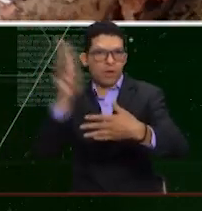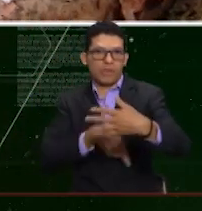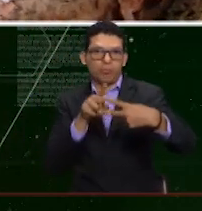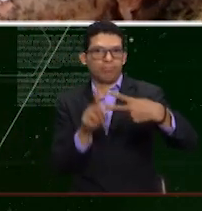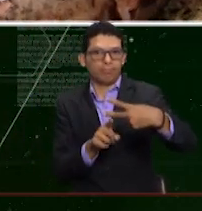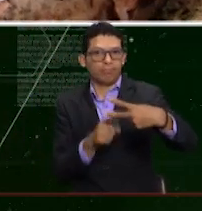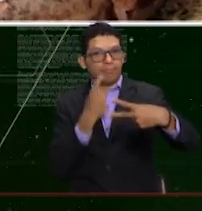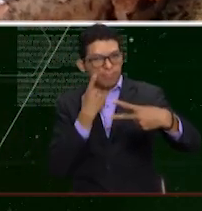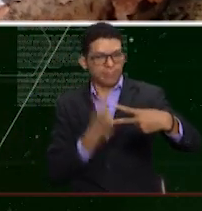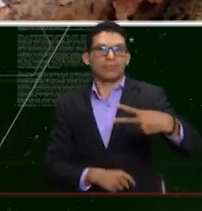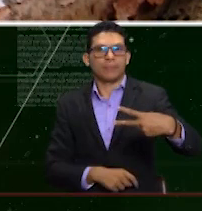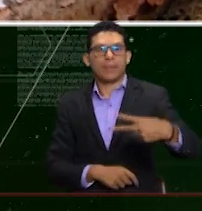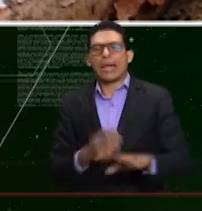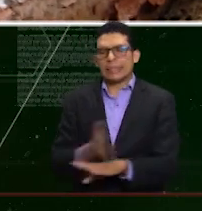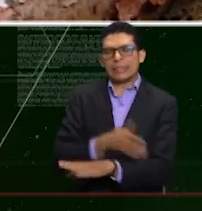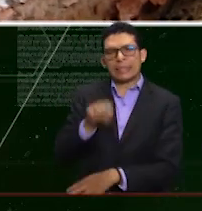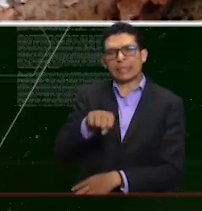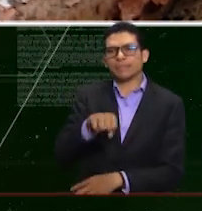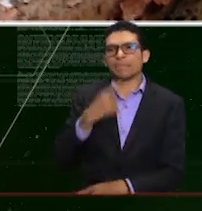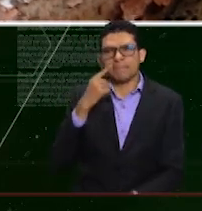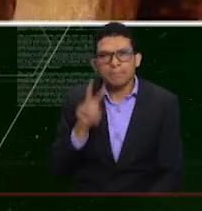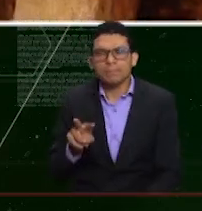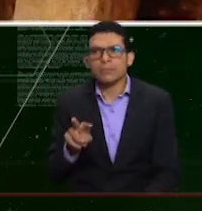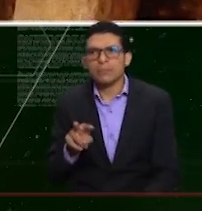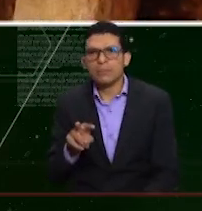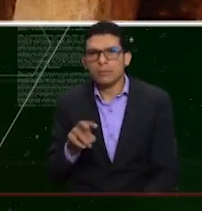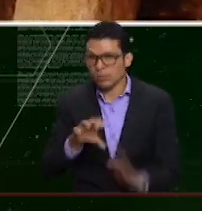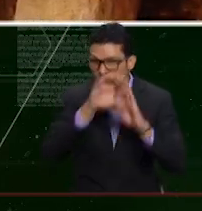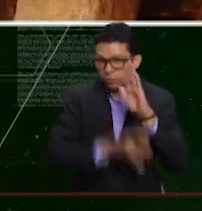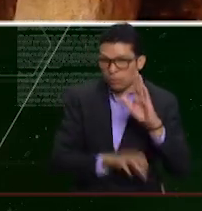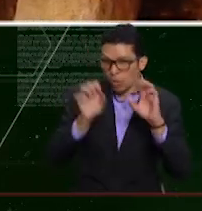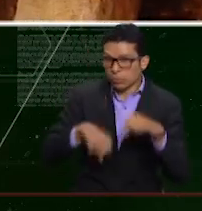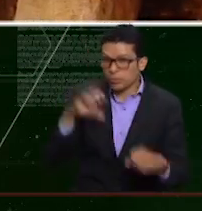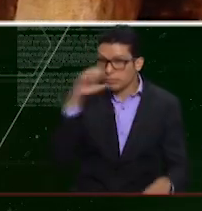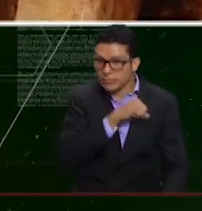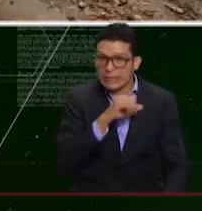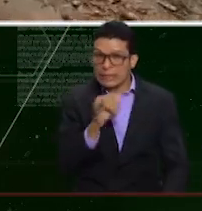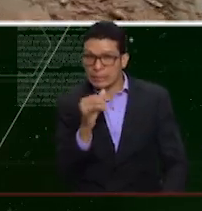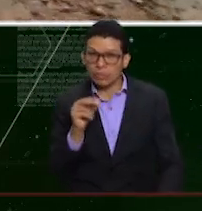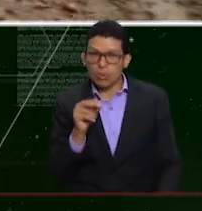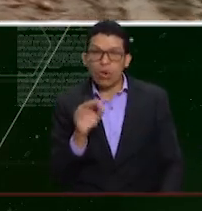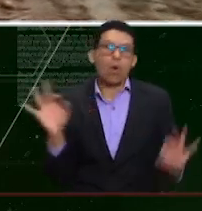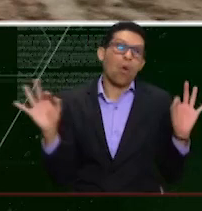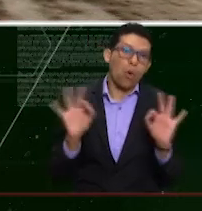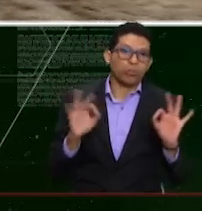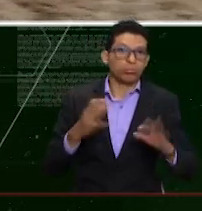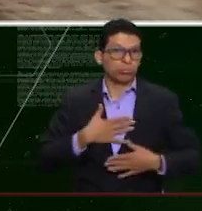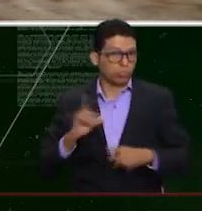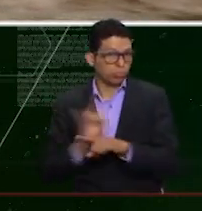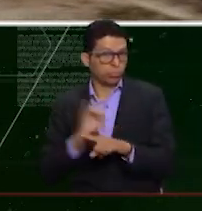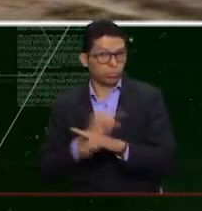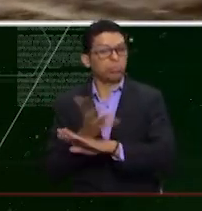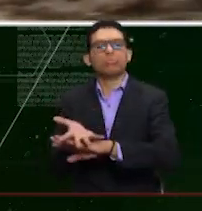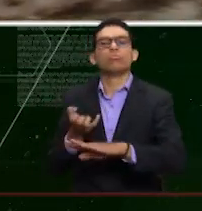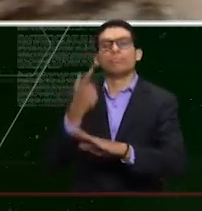nota, veían la nota anterior que veíamos, ¿existen certificados para uno darse cuenta? O digamos, uno como consumidor puede exigir